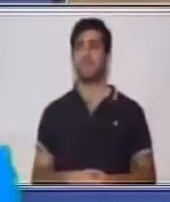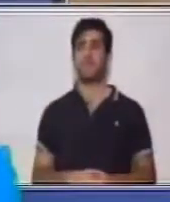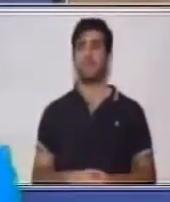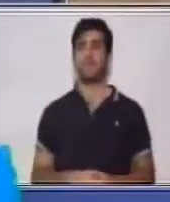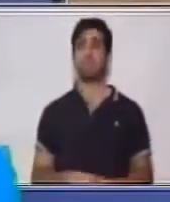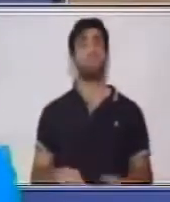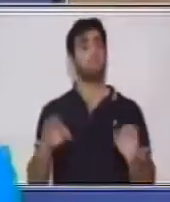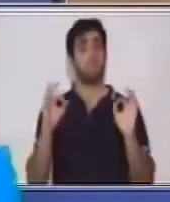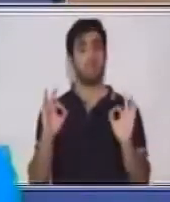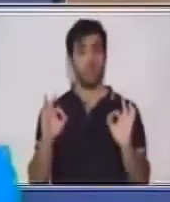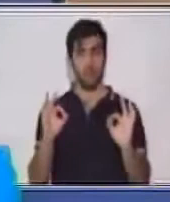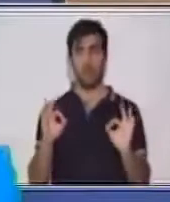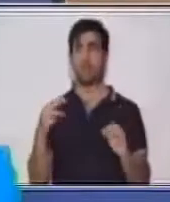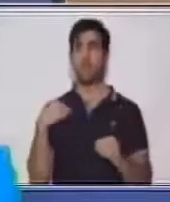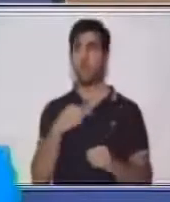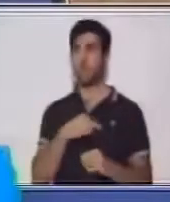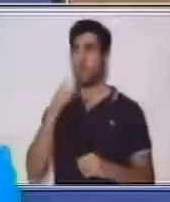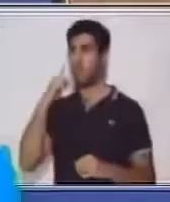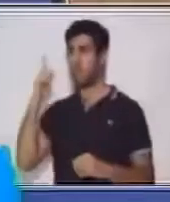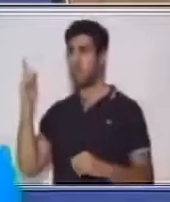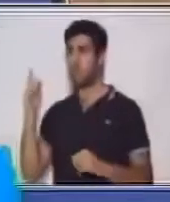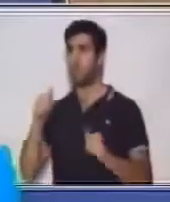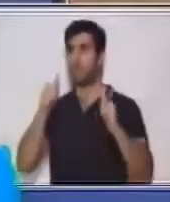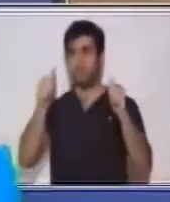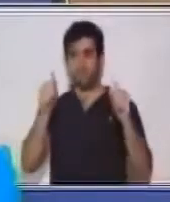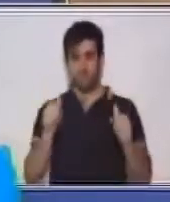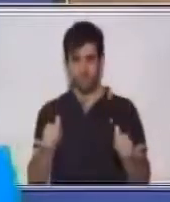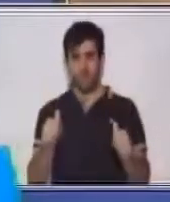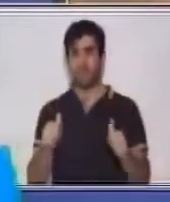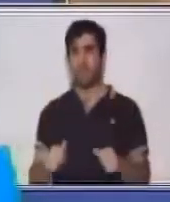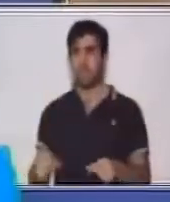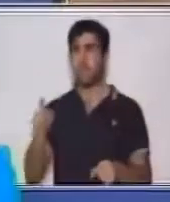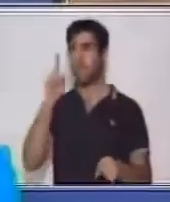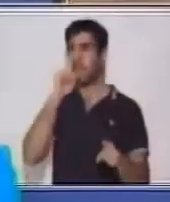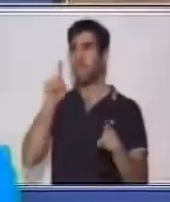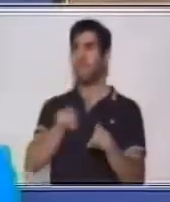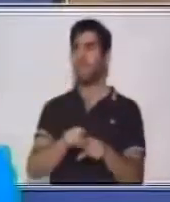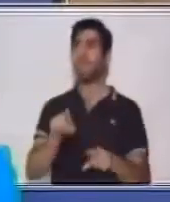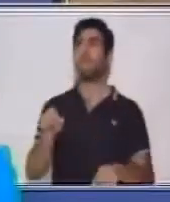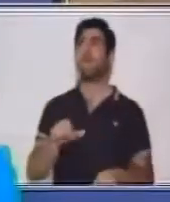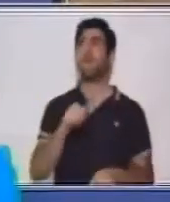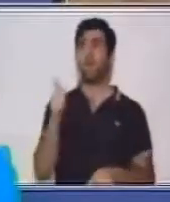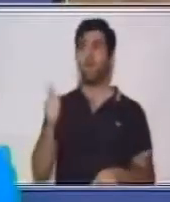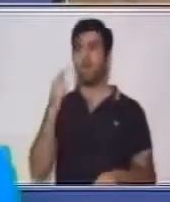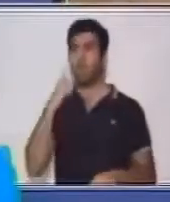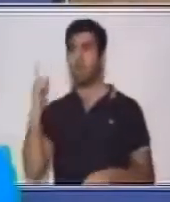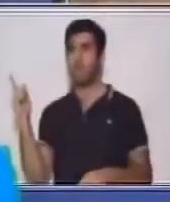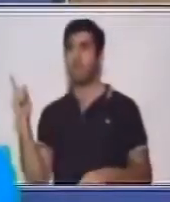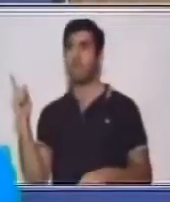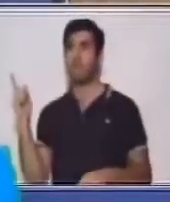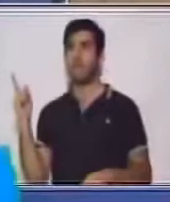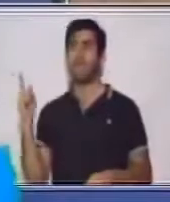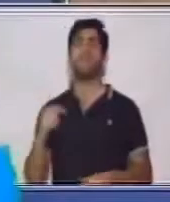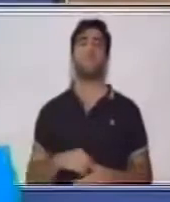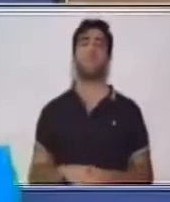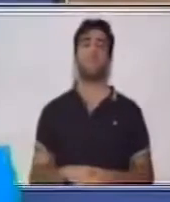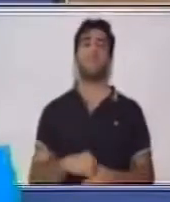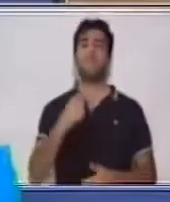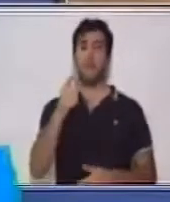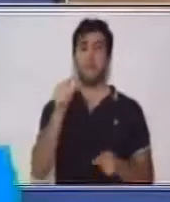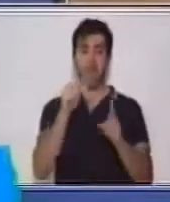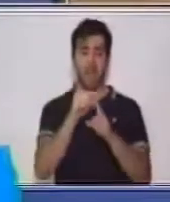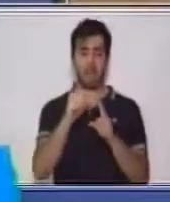Excelente, la vamos a colocar acá. También tenemos la palabra flaco. ¿Cuál sería el contrario de